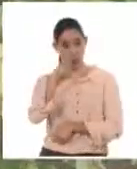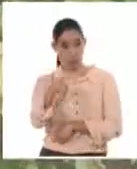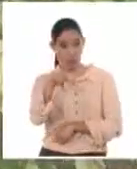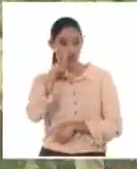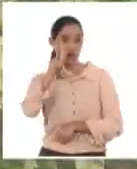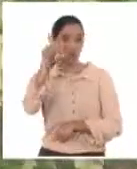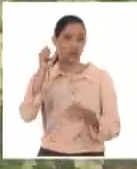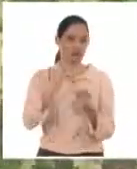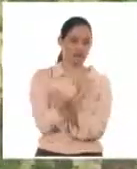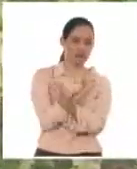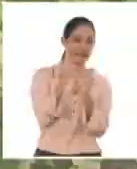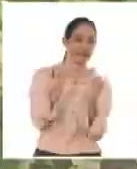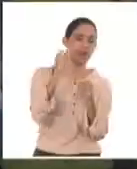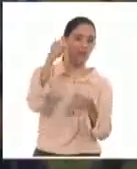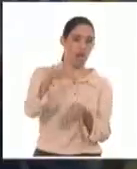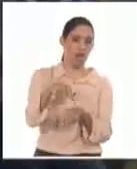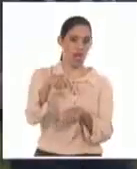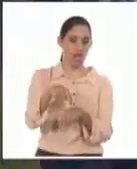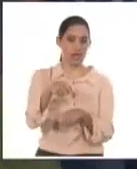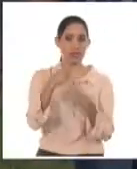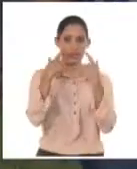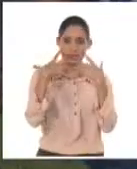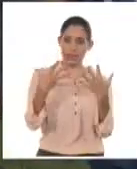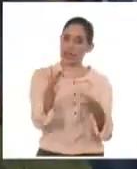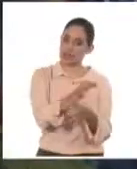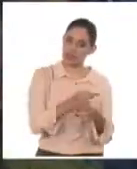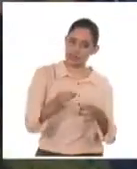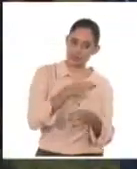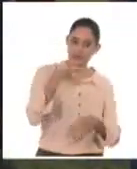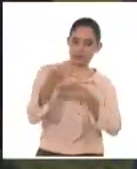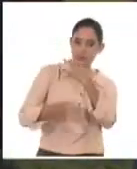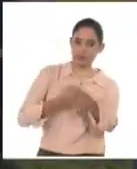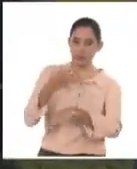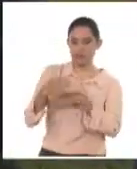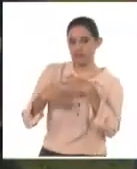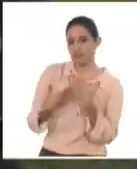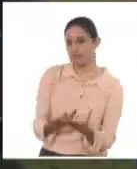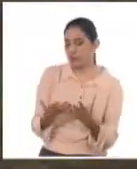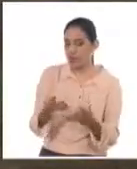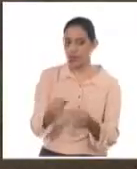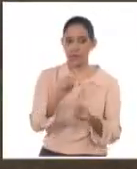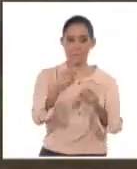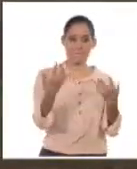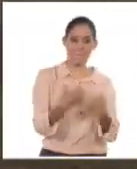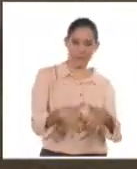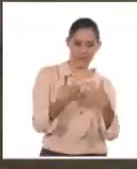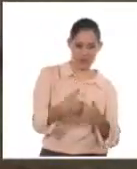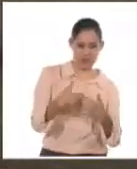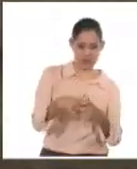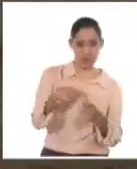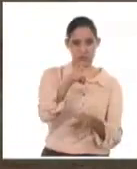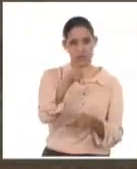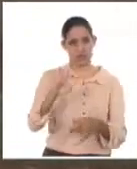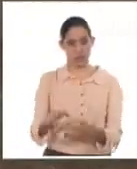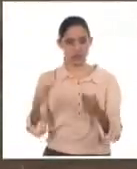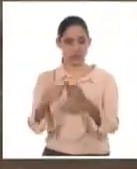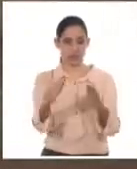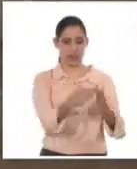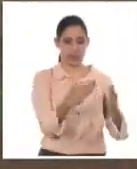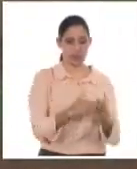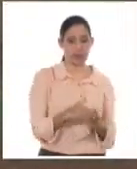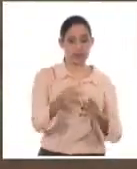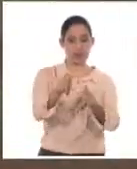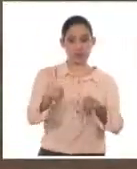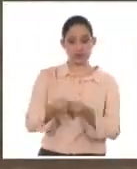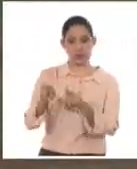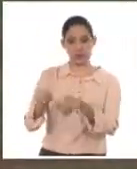polo productivo, donde Reinier le explicó que el rescate y puesta en producción de las 18 casas de cultivos protegidos lo ha hecho